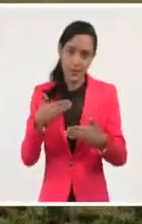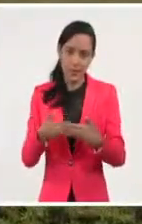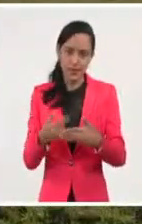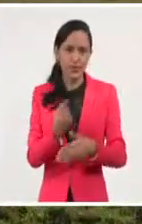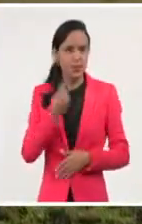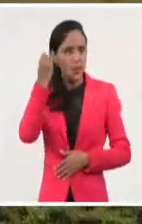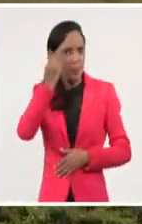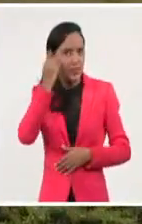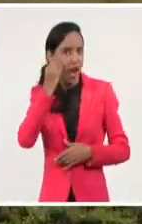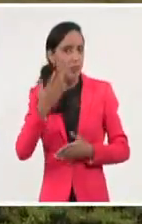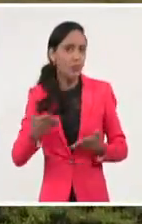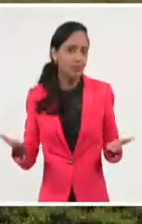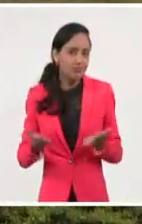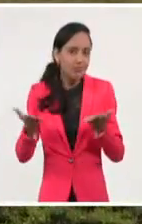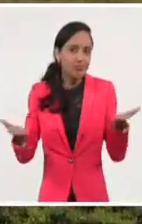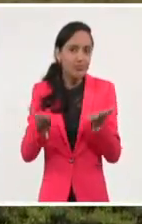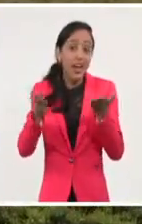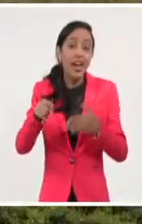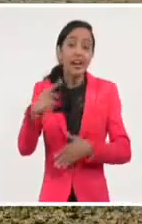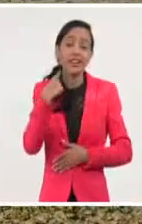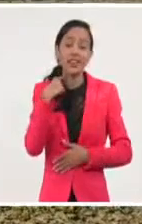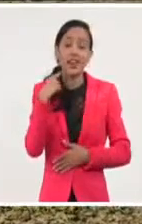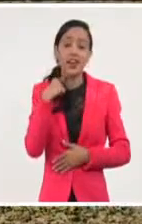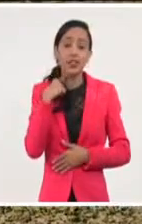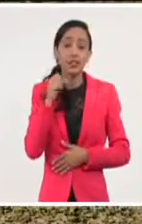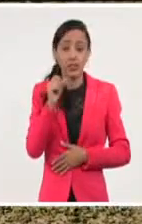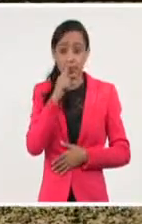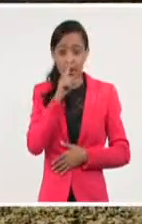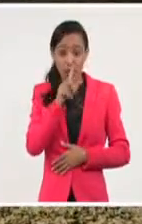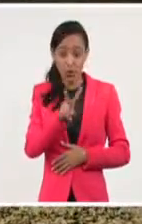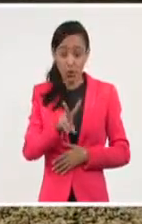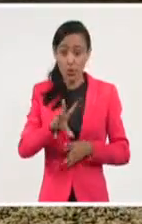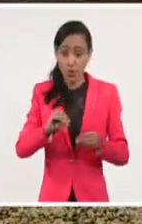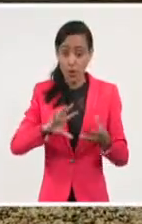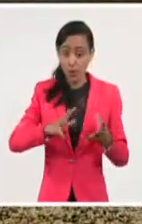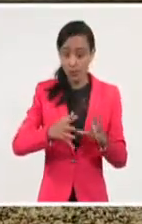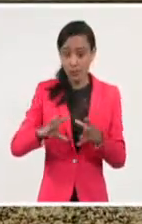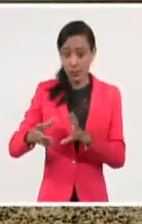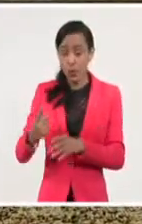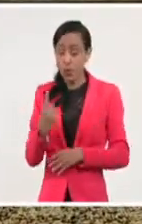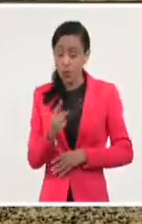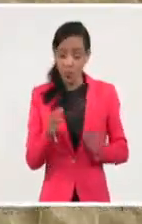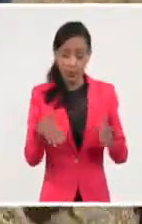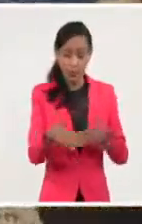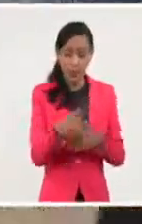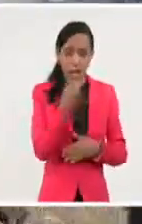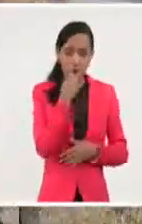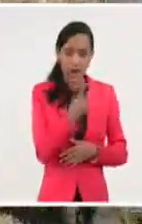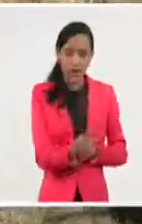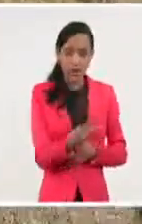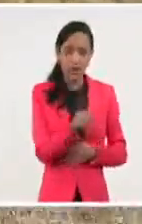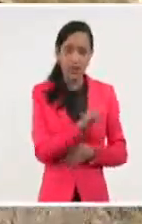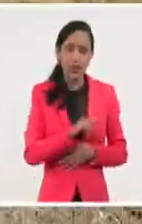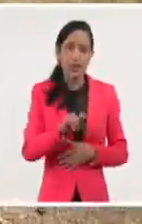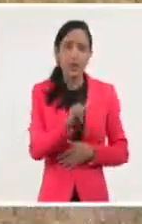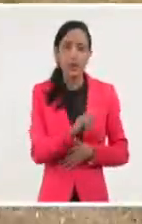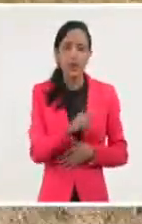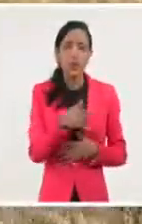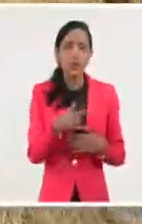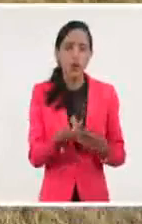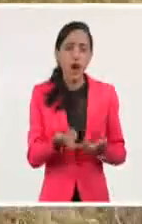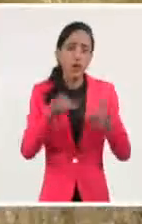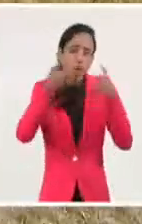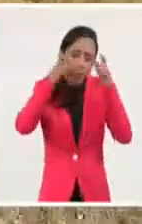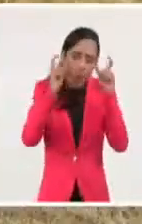crecer, este año terminarán 2 nuevos módulos, uno de ellos dedicado a la ceba de búfalos, para garantizar